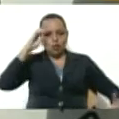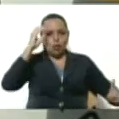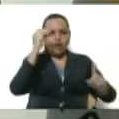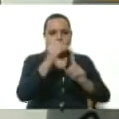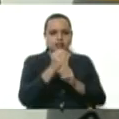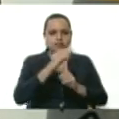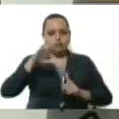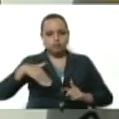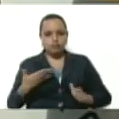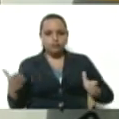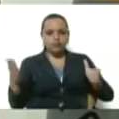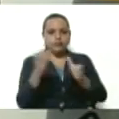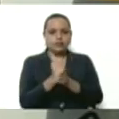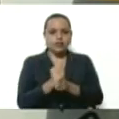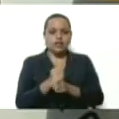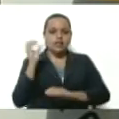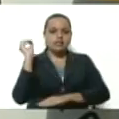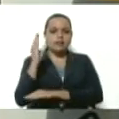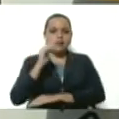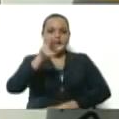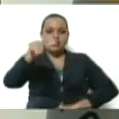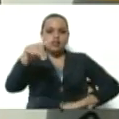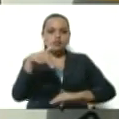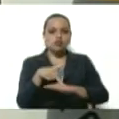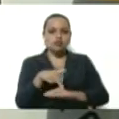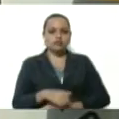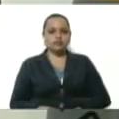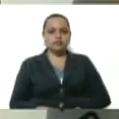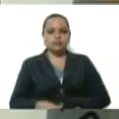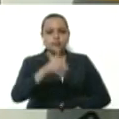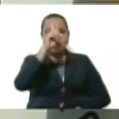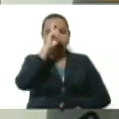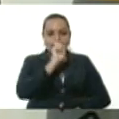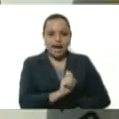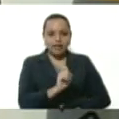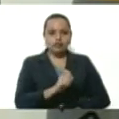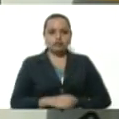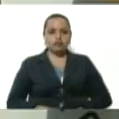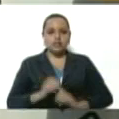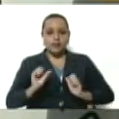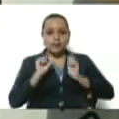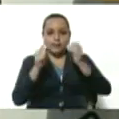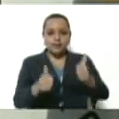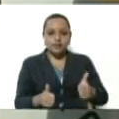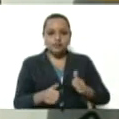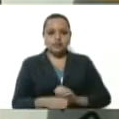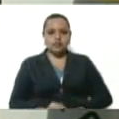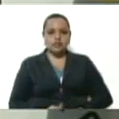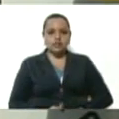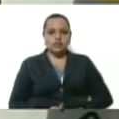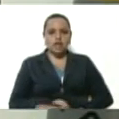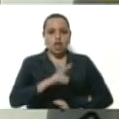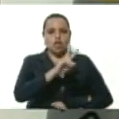elegir la Asamblea Nacional para el periodo comprendido en el